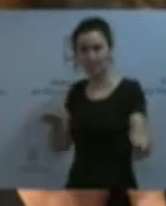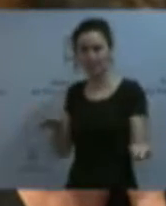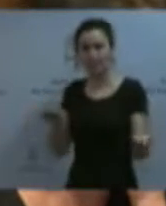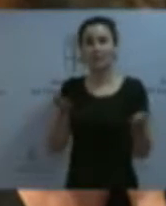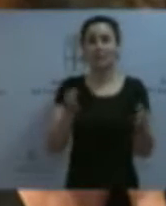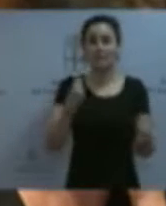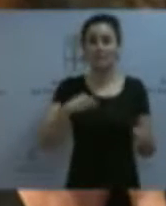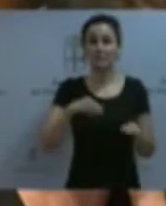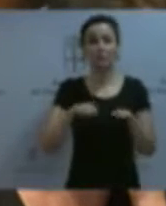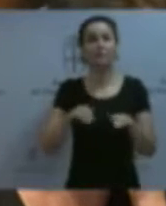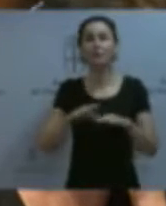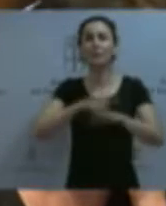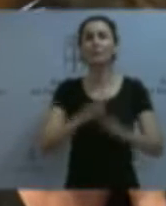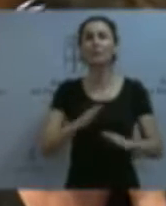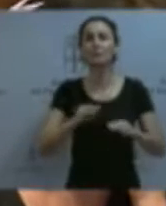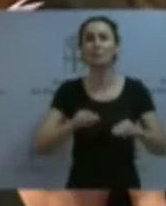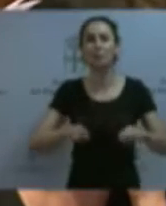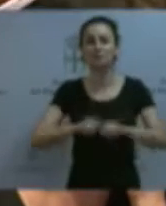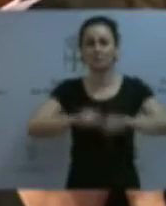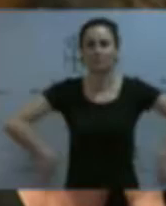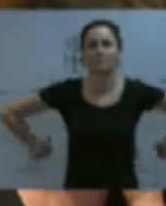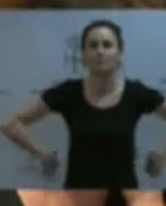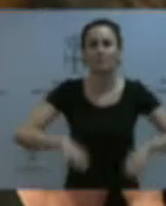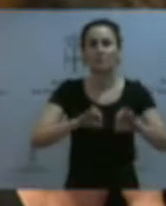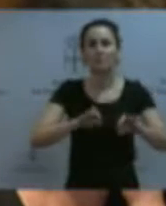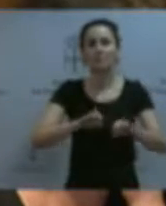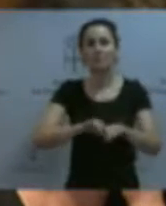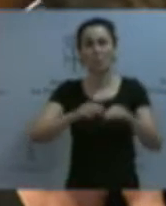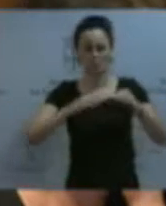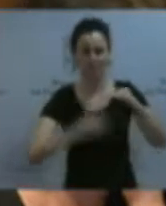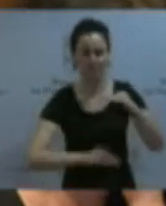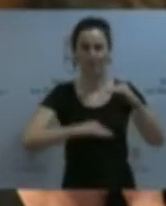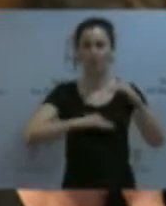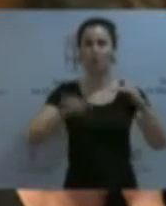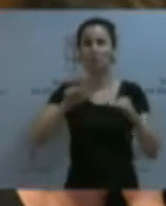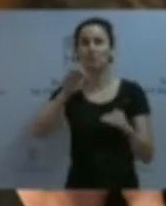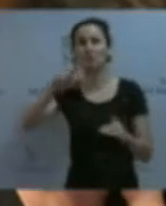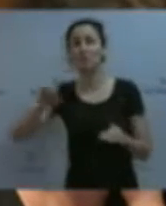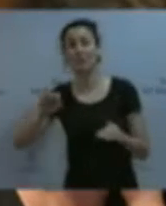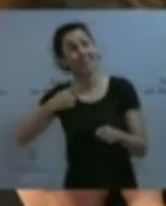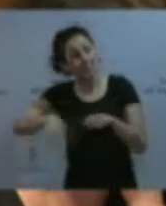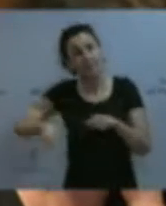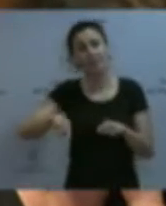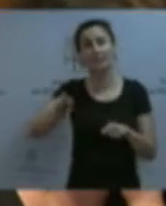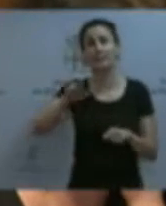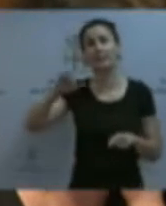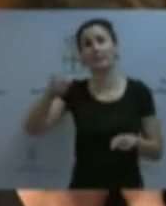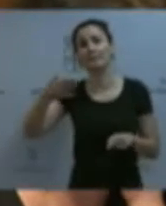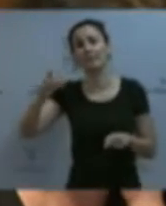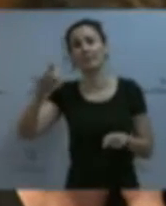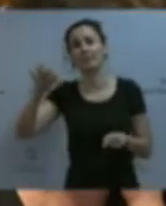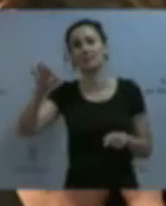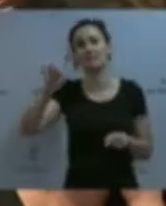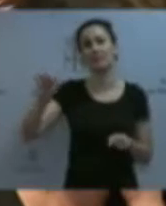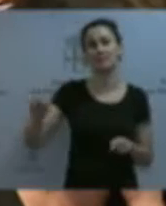la categoría mixta está situada en la línea que corresponde a las categorías inferiores, en Llobio y no en Ribadesella? Son factores todos